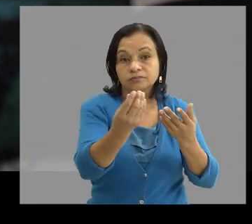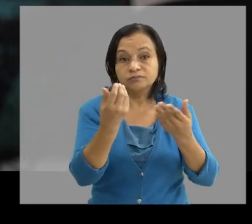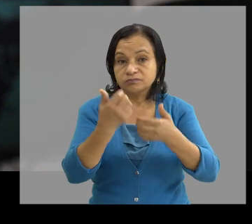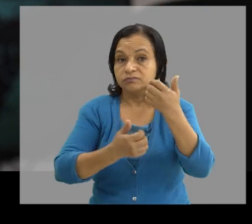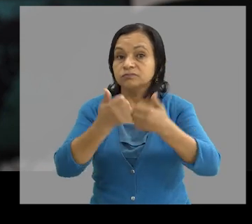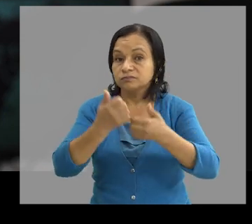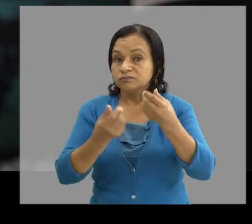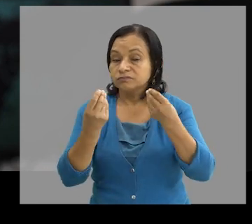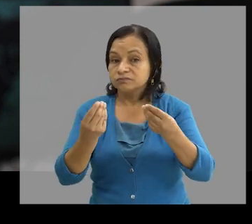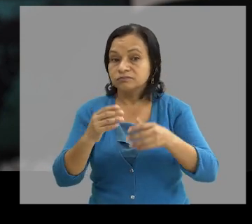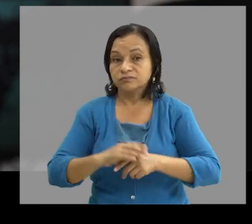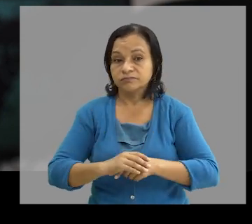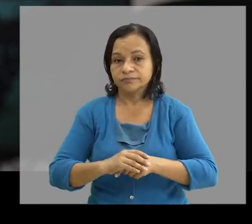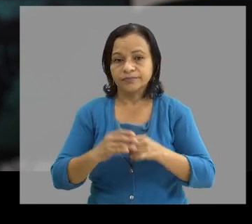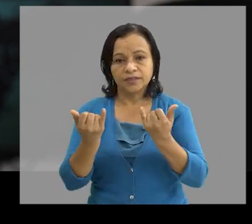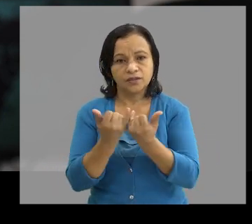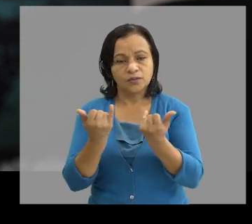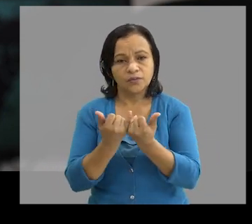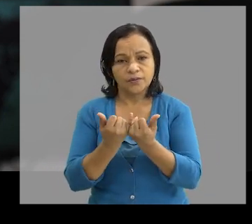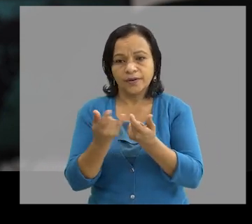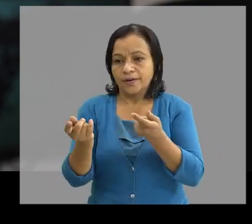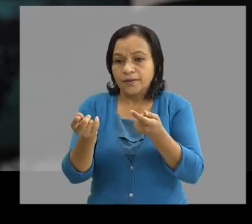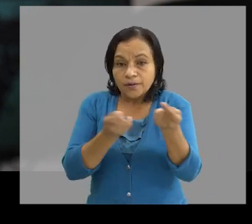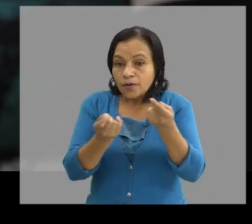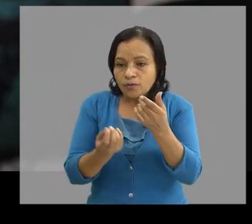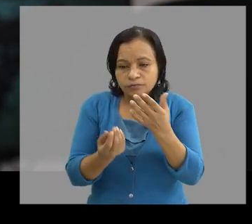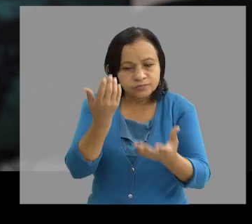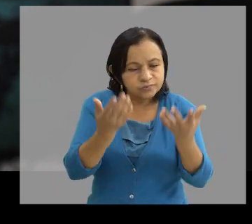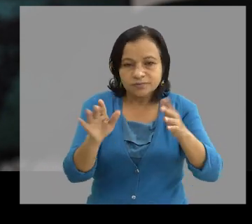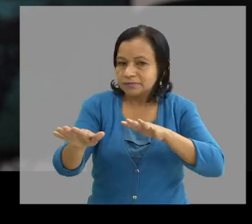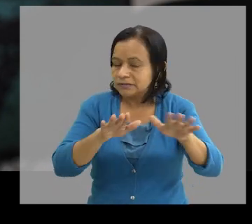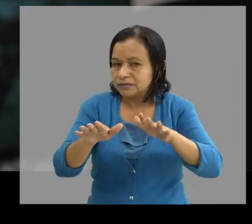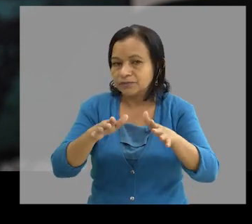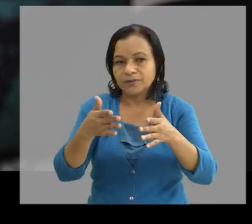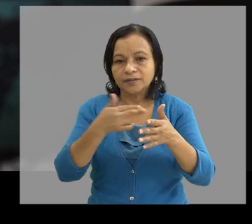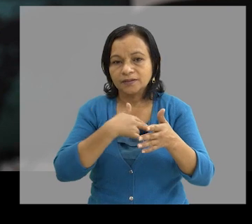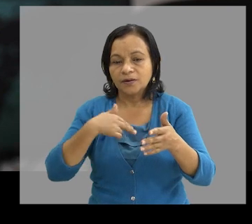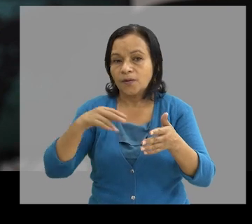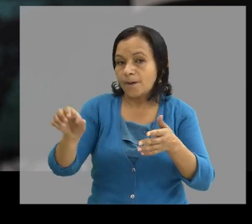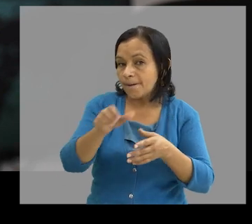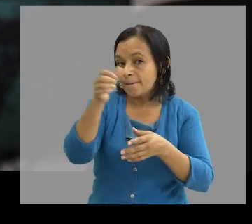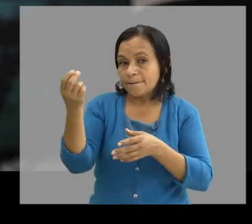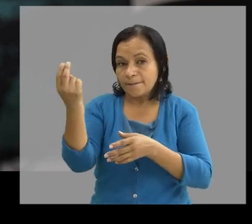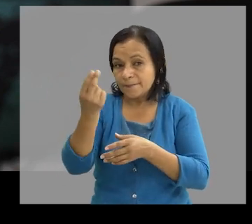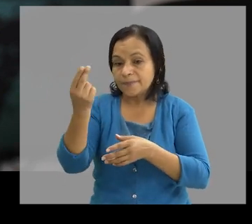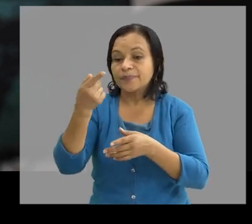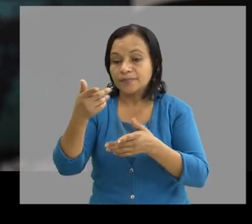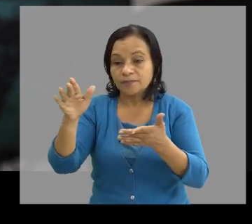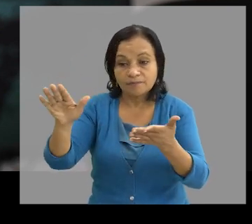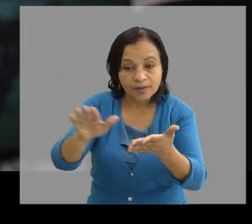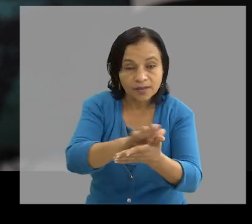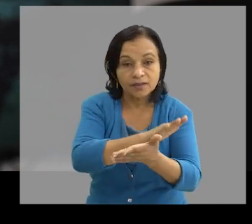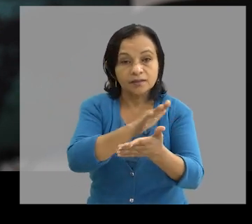Ya que son incendios a veces no controlables Y de hecho se tienen que implementar ciertas técnicas Pero sí